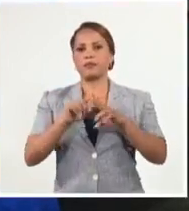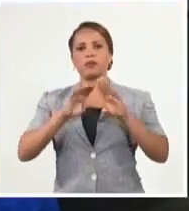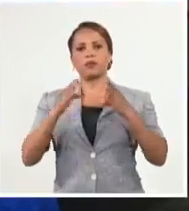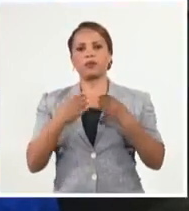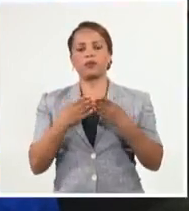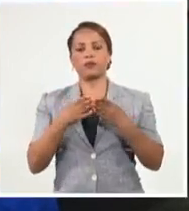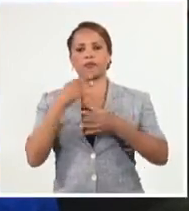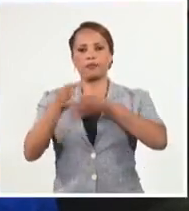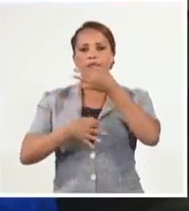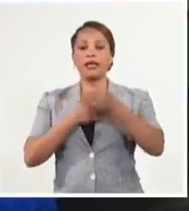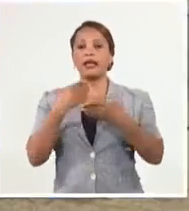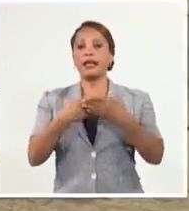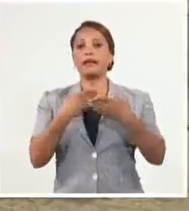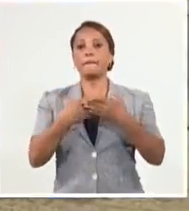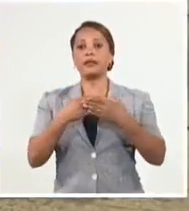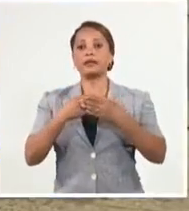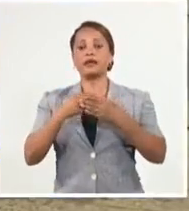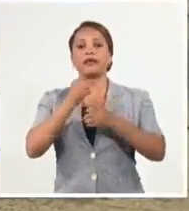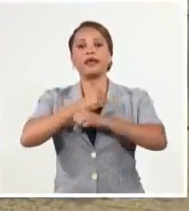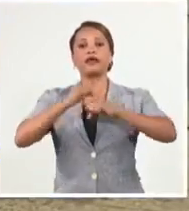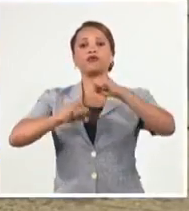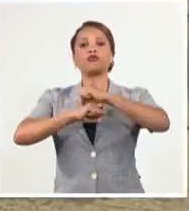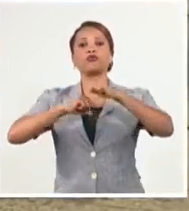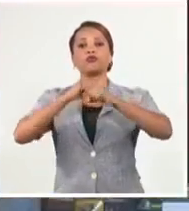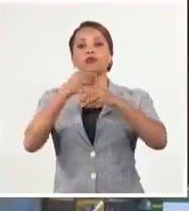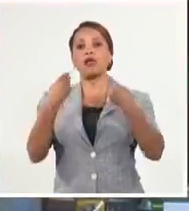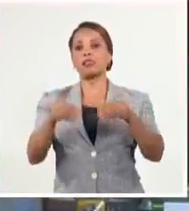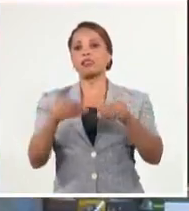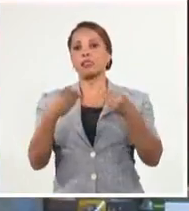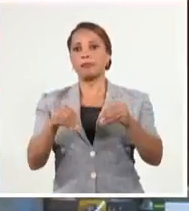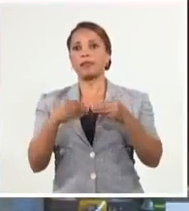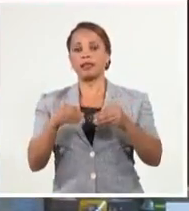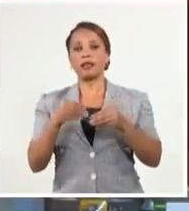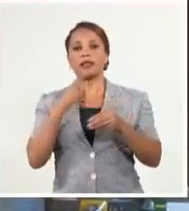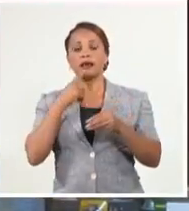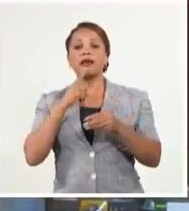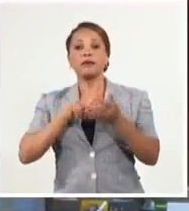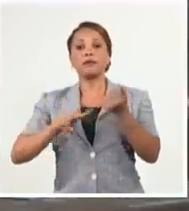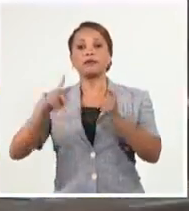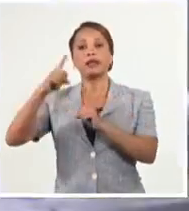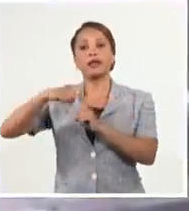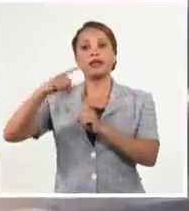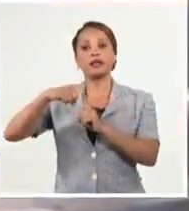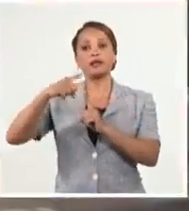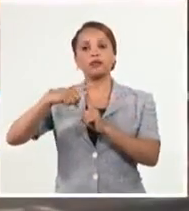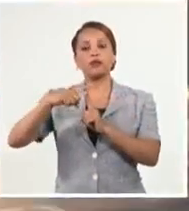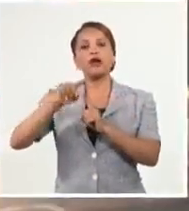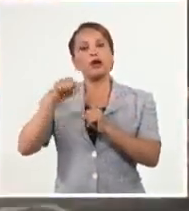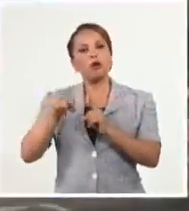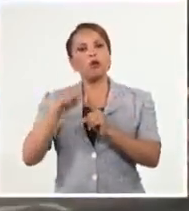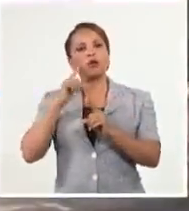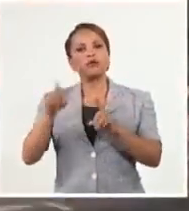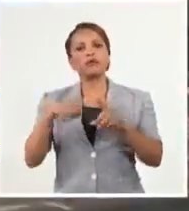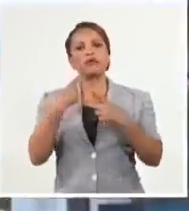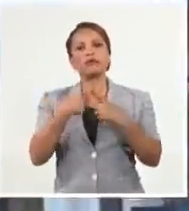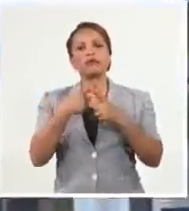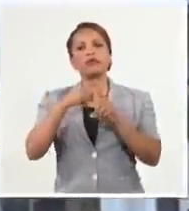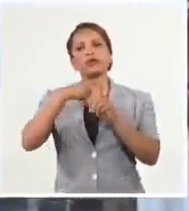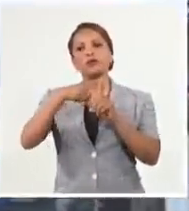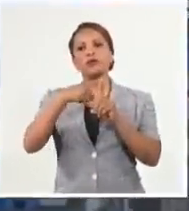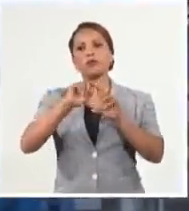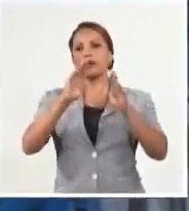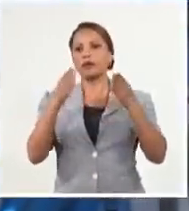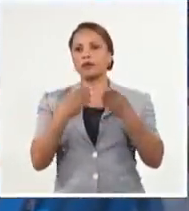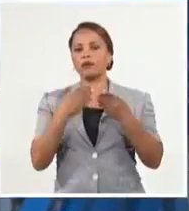La empresa de estructuras metálicas Comandante Paco Cabrera de la provincia de Las Tunas se suma a las entidades del país